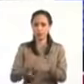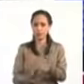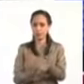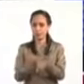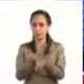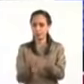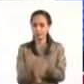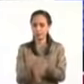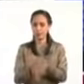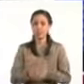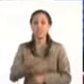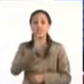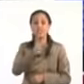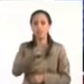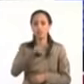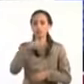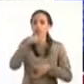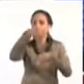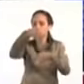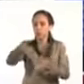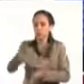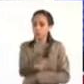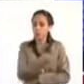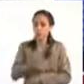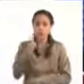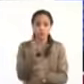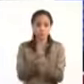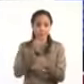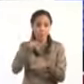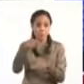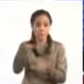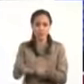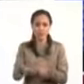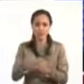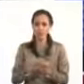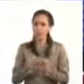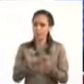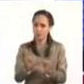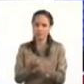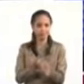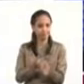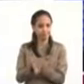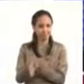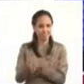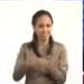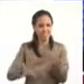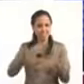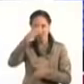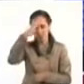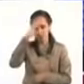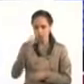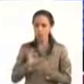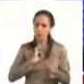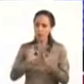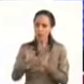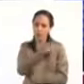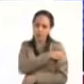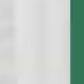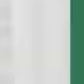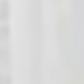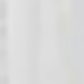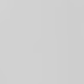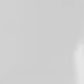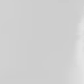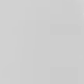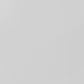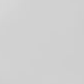lamentablemente 31 fallecidos. Nosotros nos vemos mañana para seguirle contando lo que hace Cuba por la salud de su población. Muy buenos días.